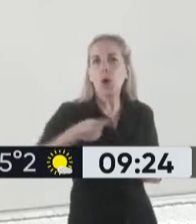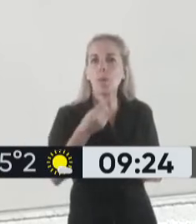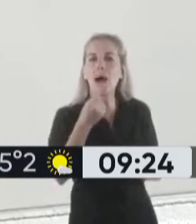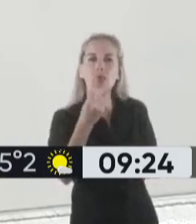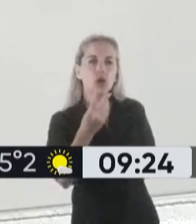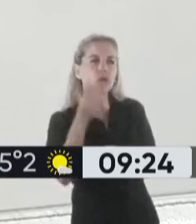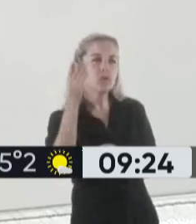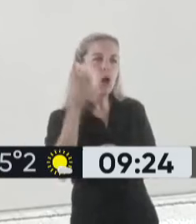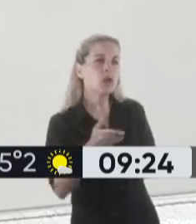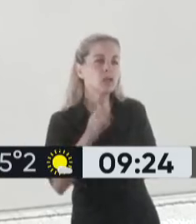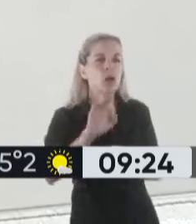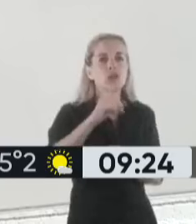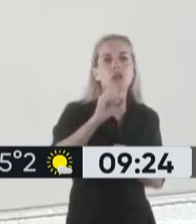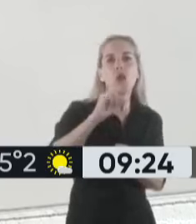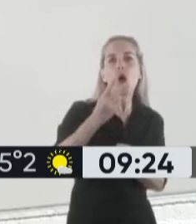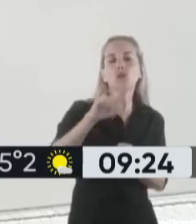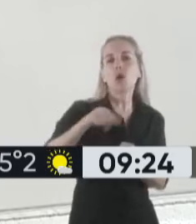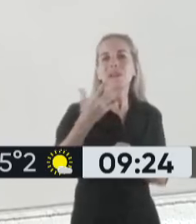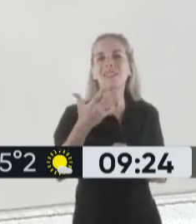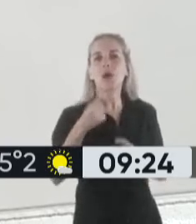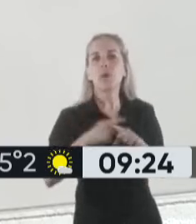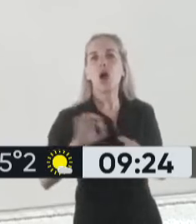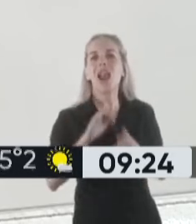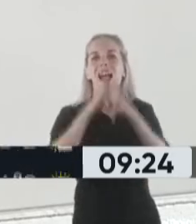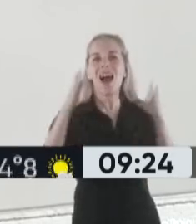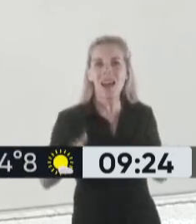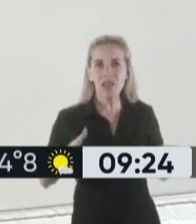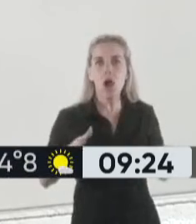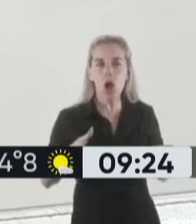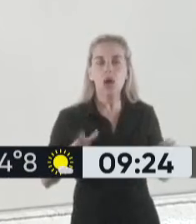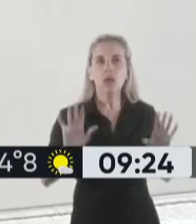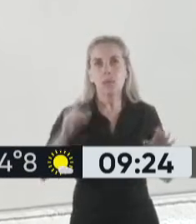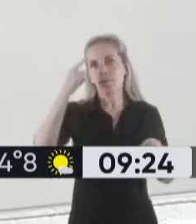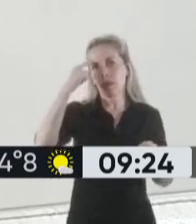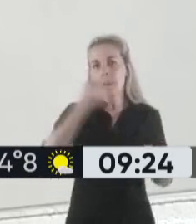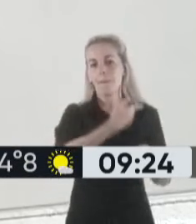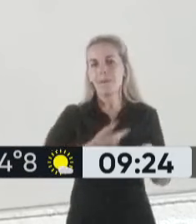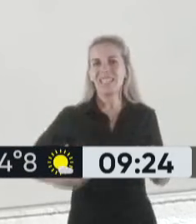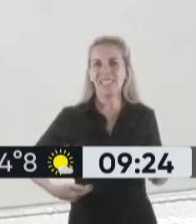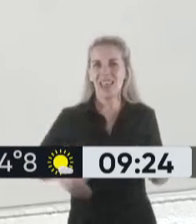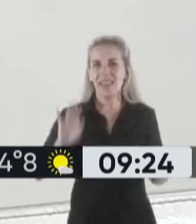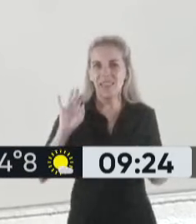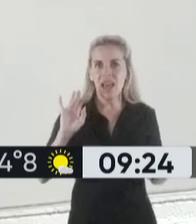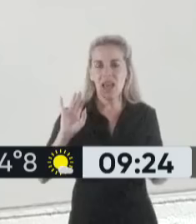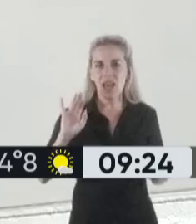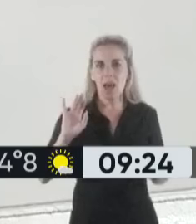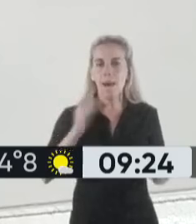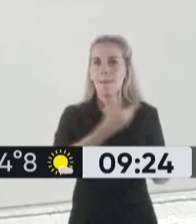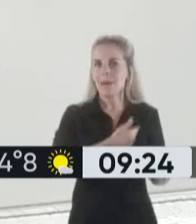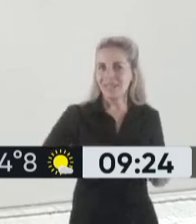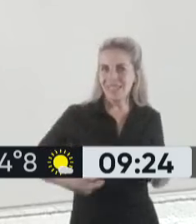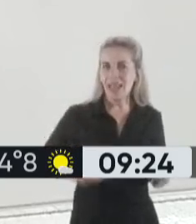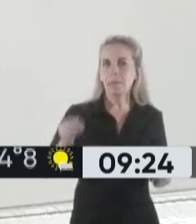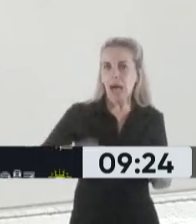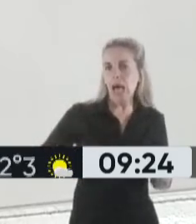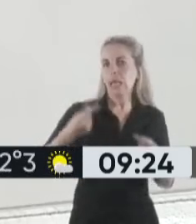0,5% interanual, perdón. Digo, el presidente que obviamente encima tuvo todo este